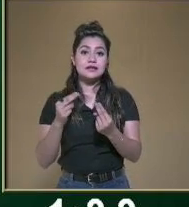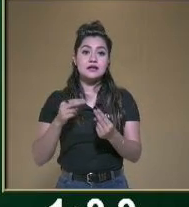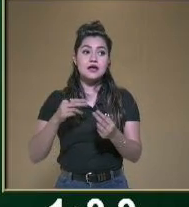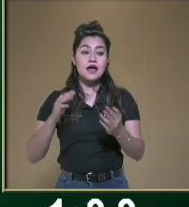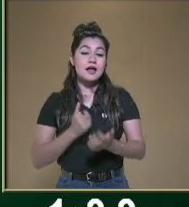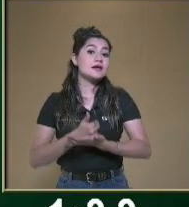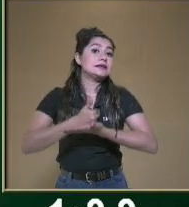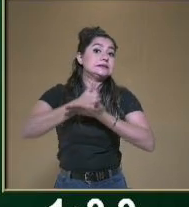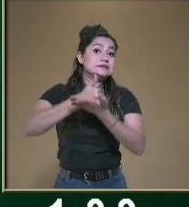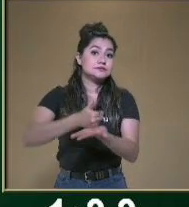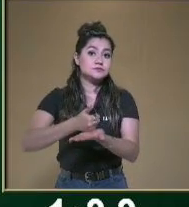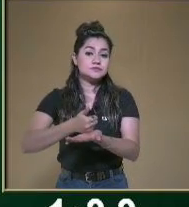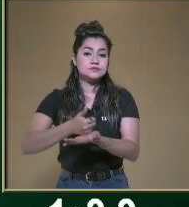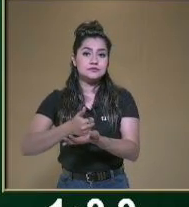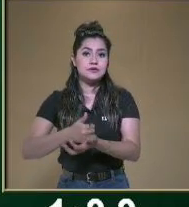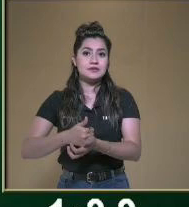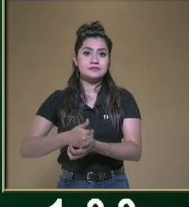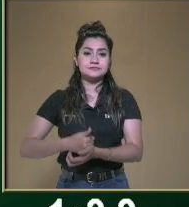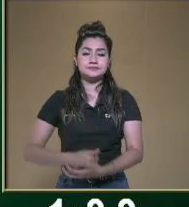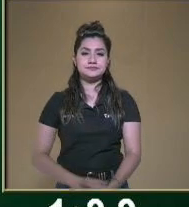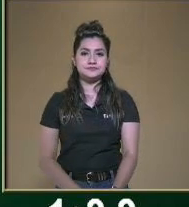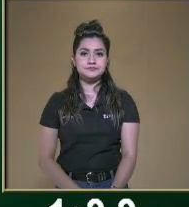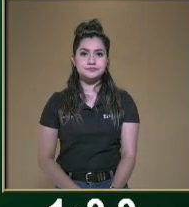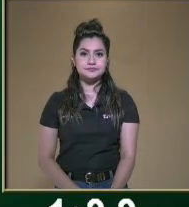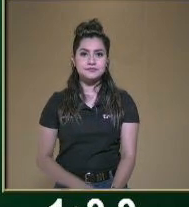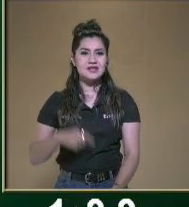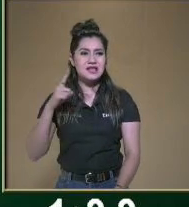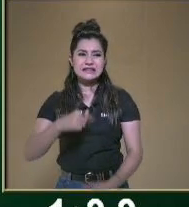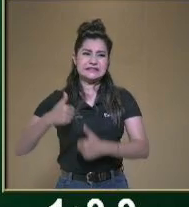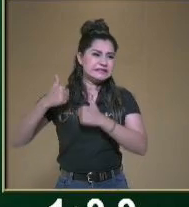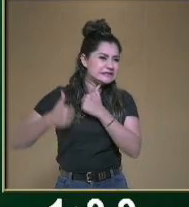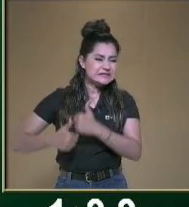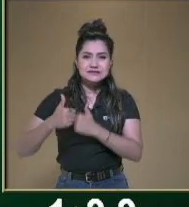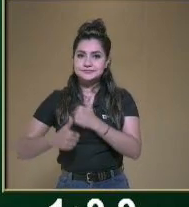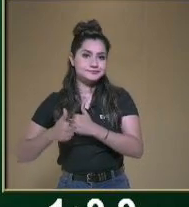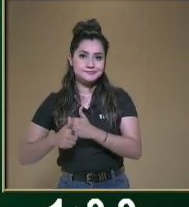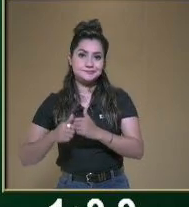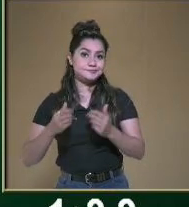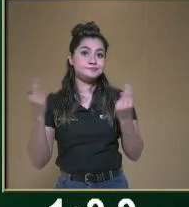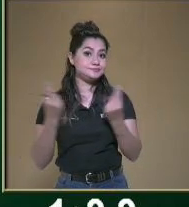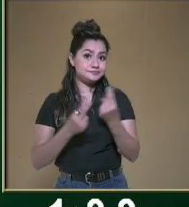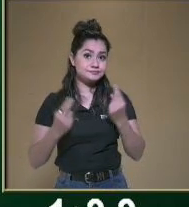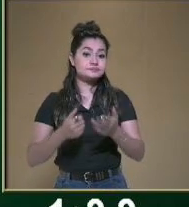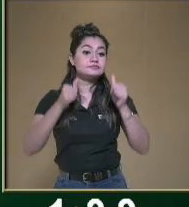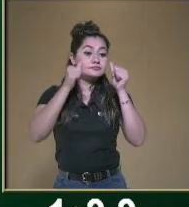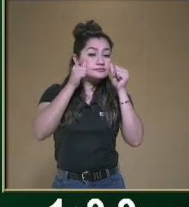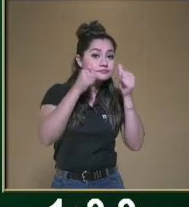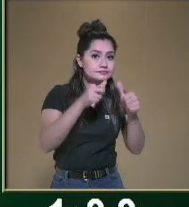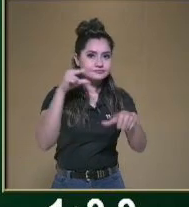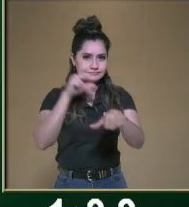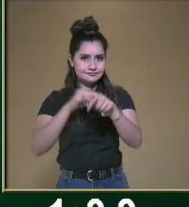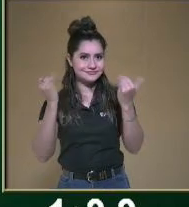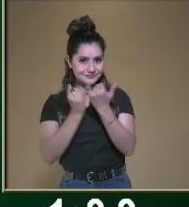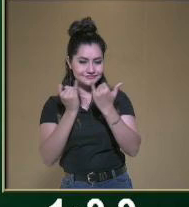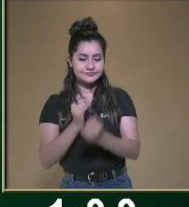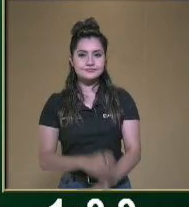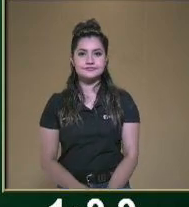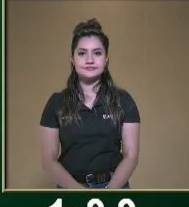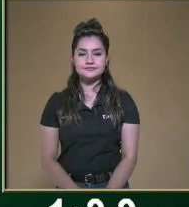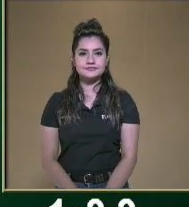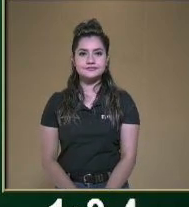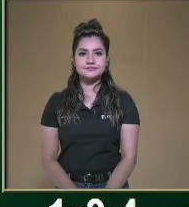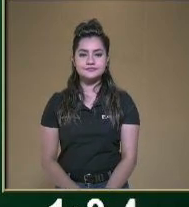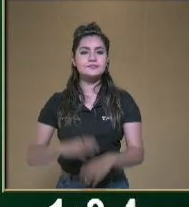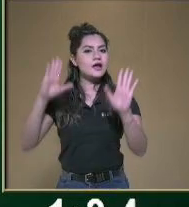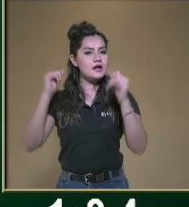que evitan el sufrimiento físico y mental, ¿verdad? Eso es en cuestión a lo que son las